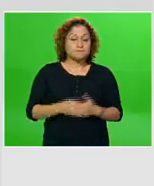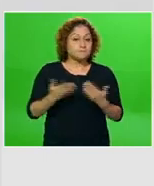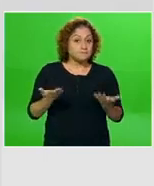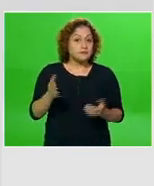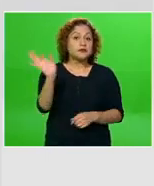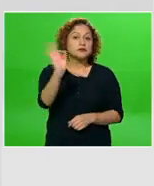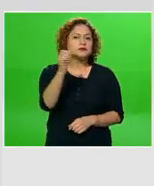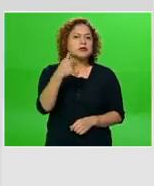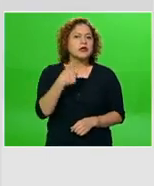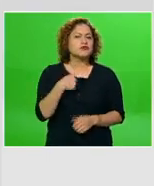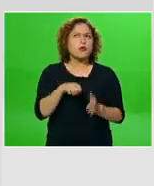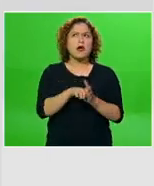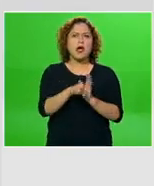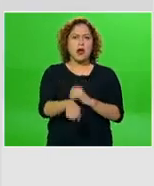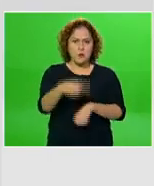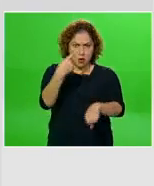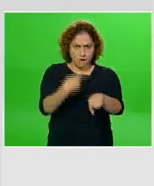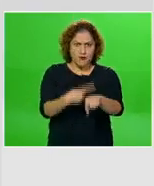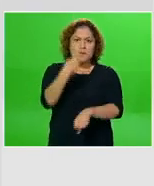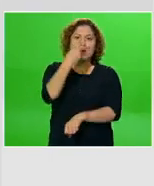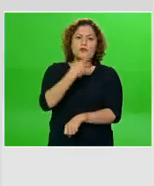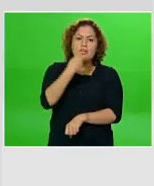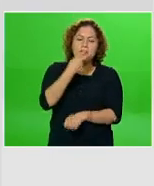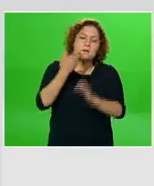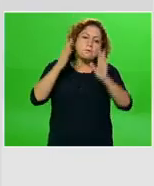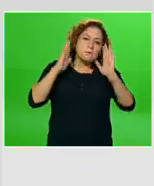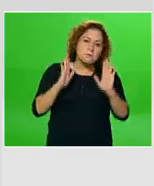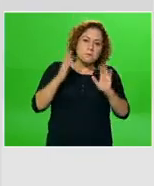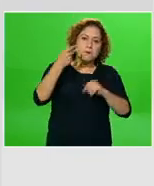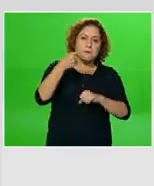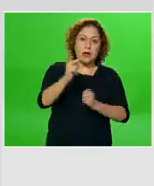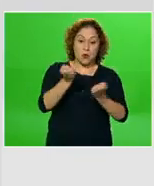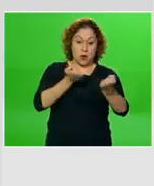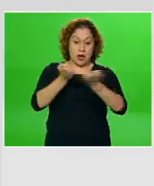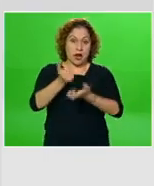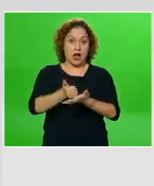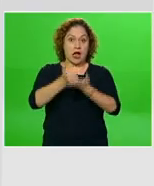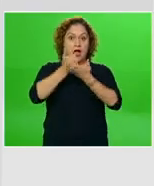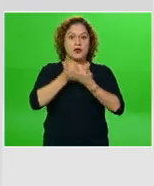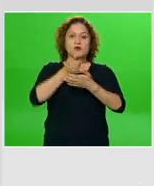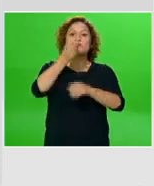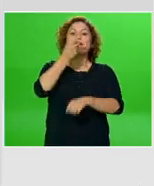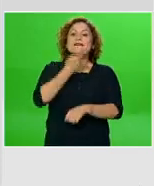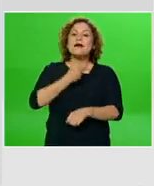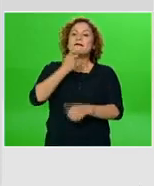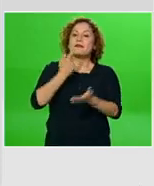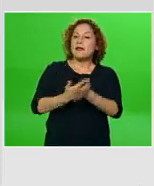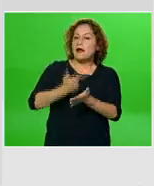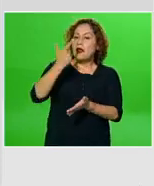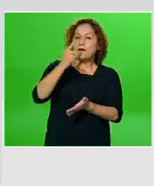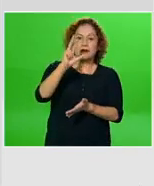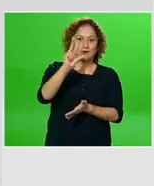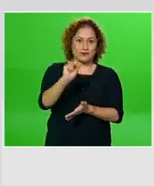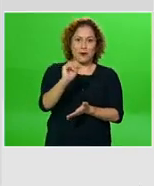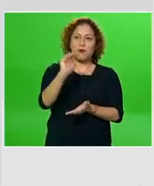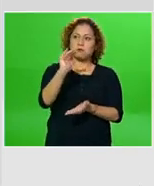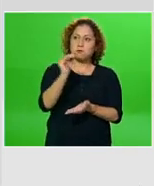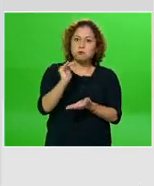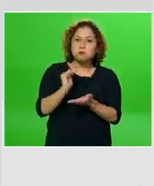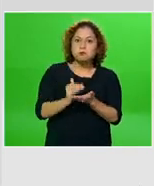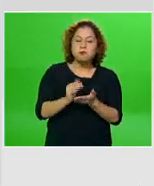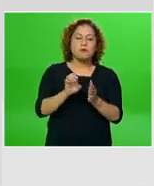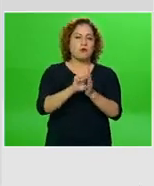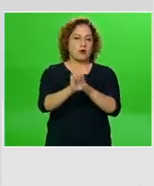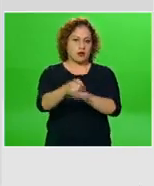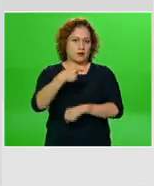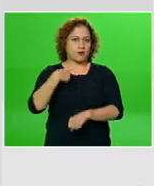controlado y cuando soy un diabético controlado el riesgo de enfermar gravemente de kobe disminuye puedo ser hipertenso pero puedo tener mi